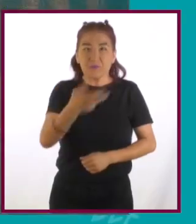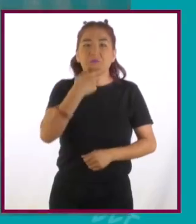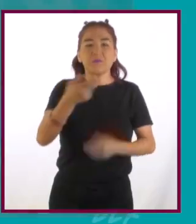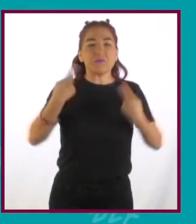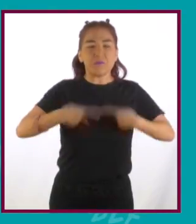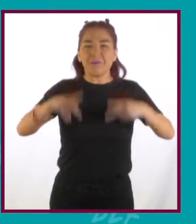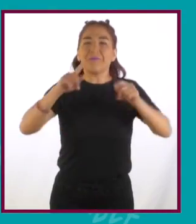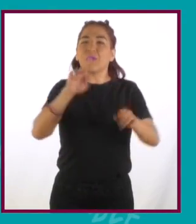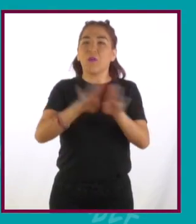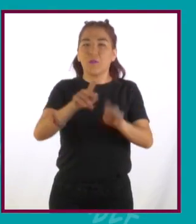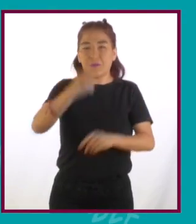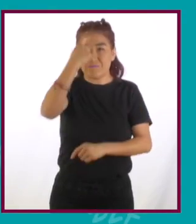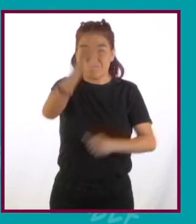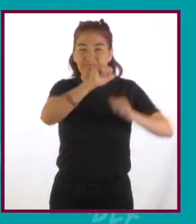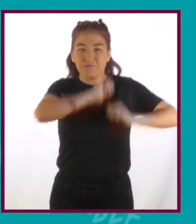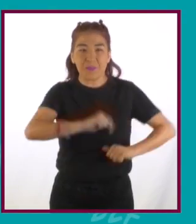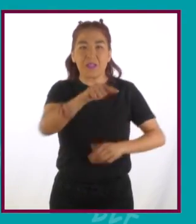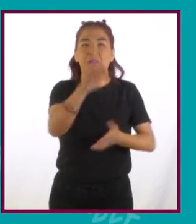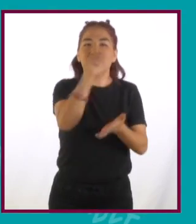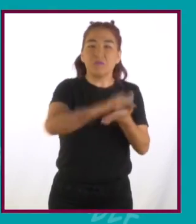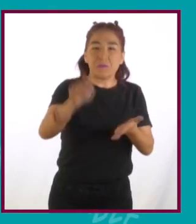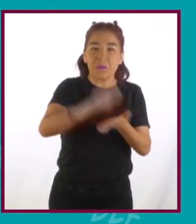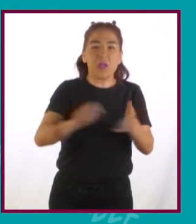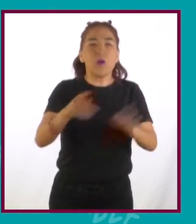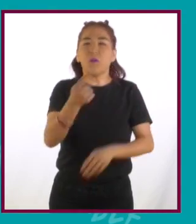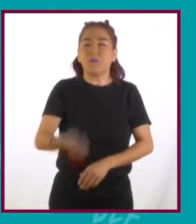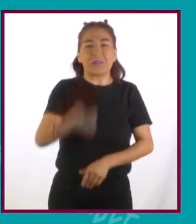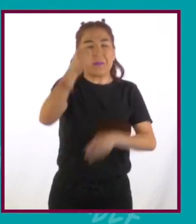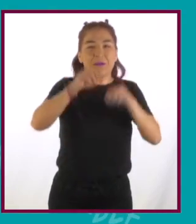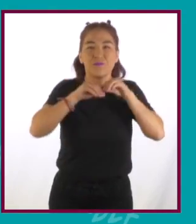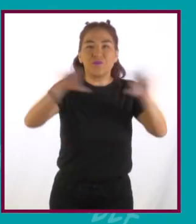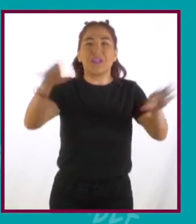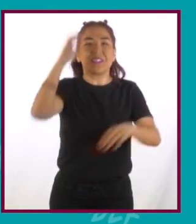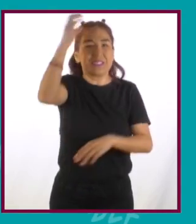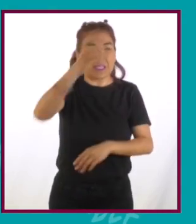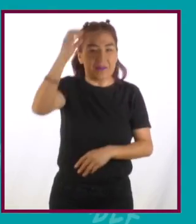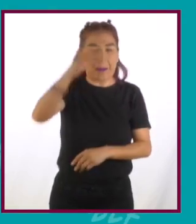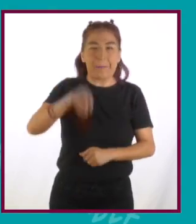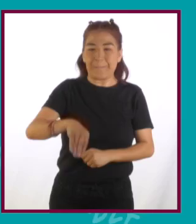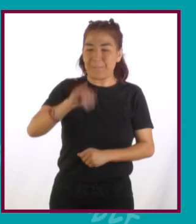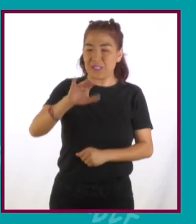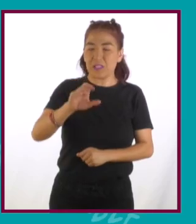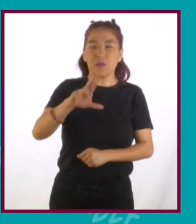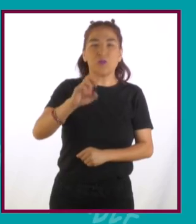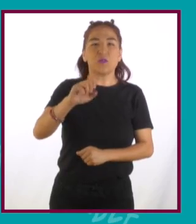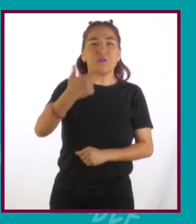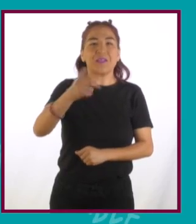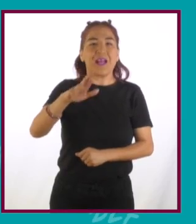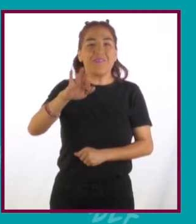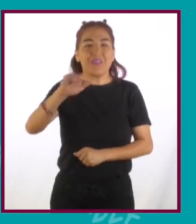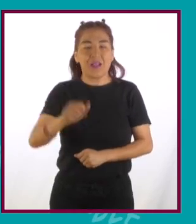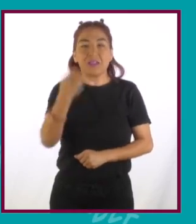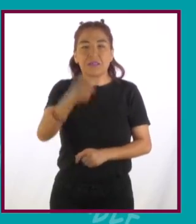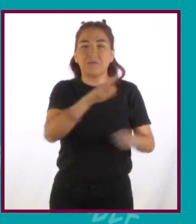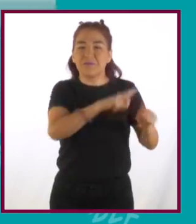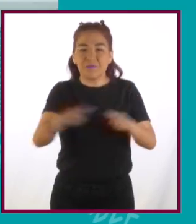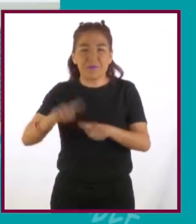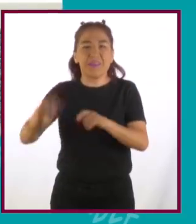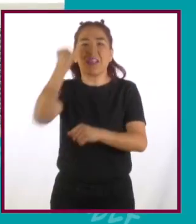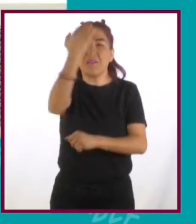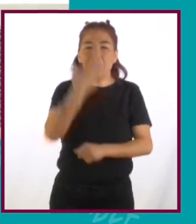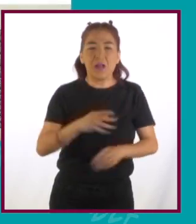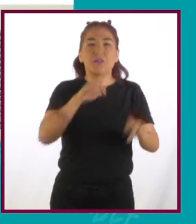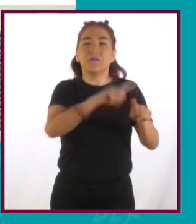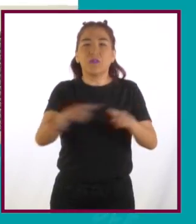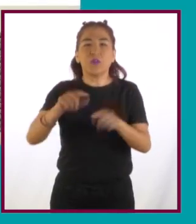1666. Es autor de la que quizás sea la primera obra de difusión científica, la micrografía, una serie